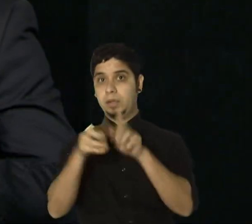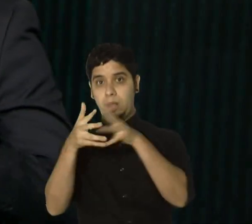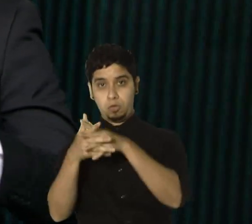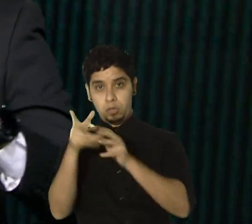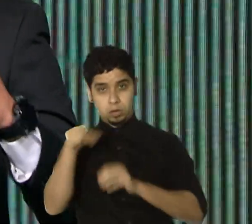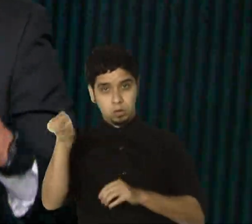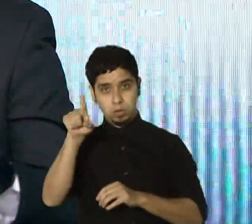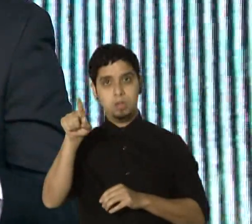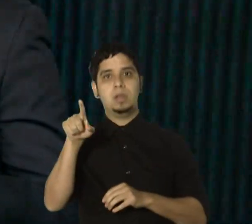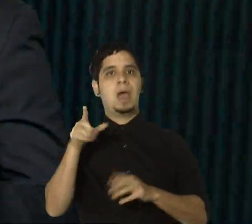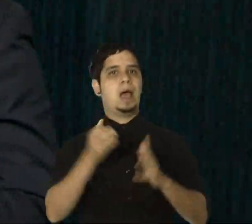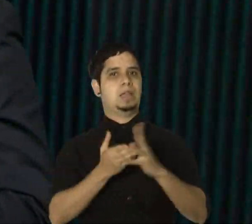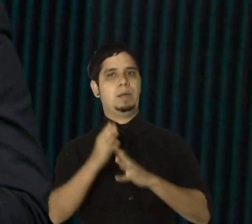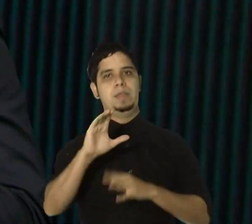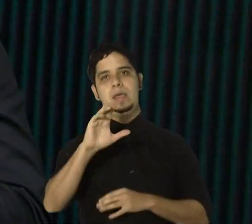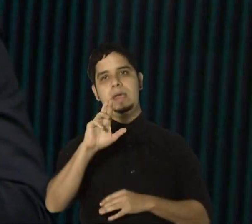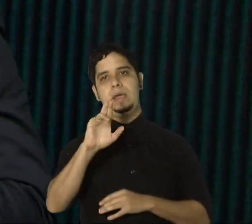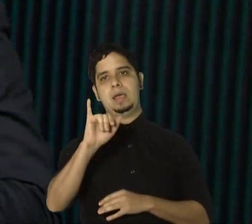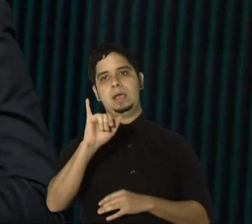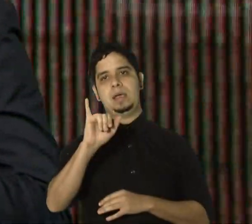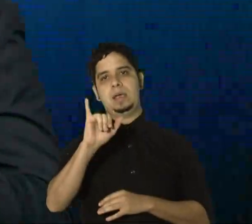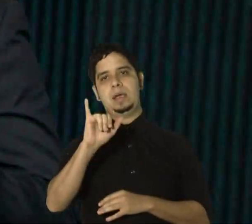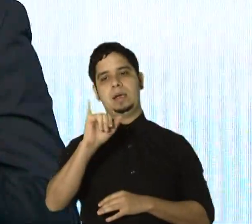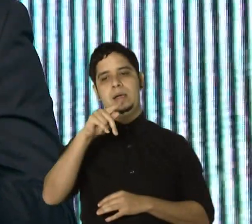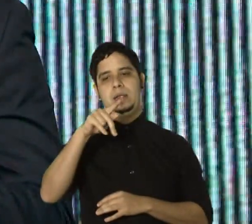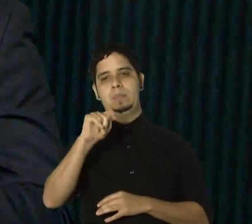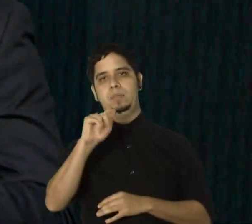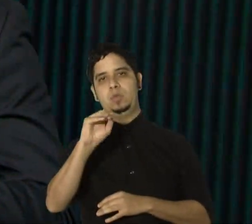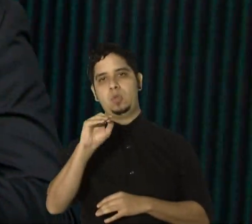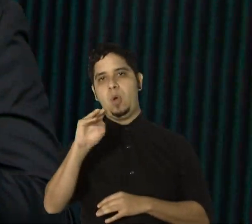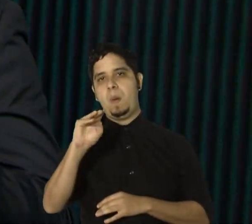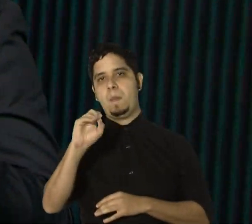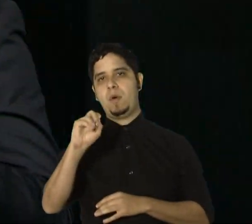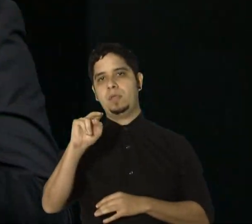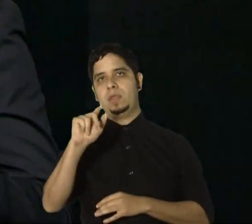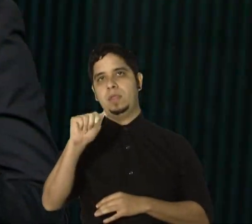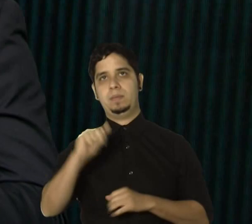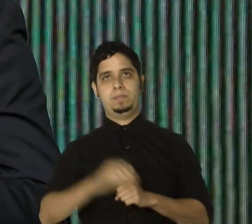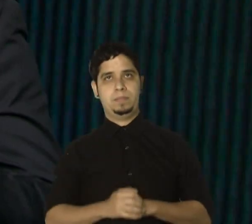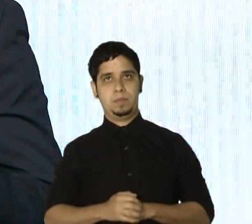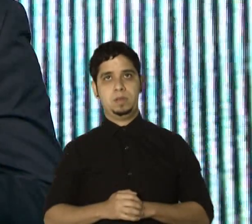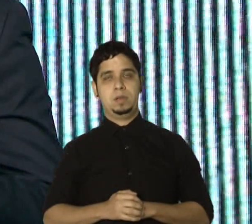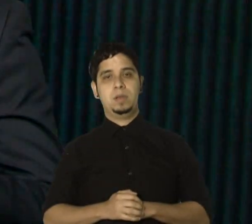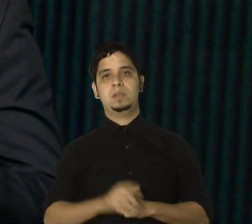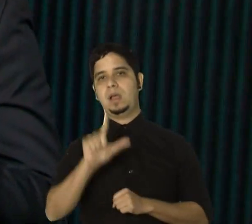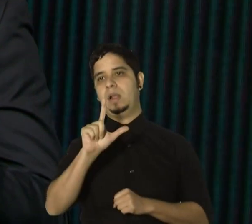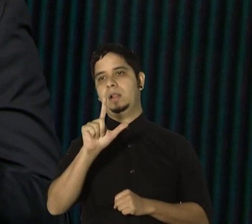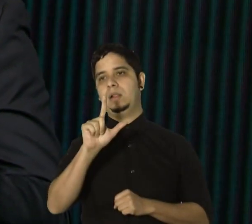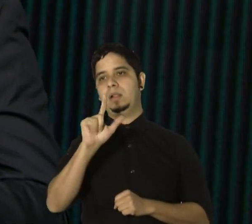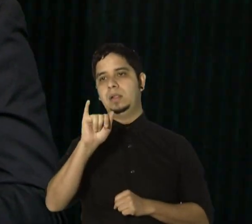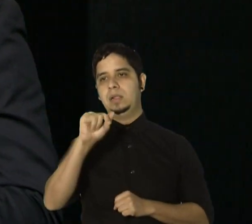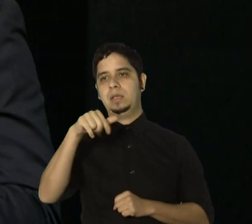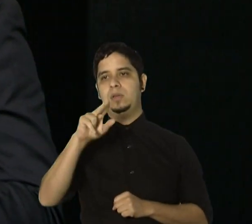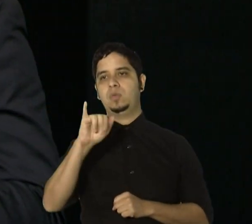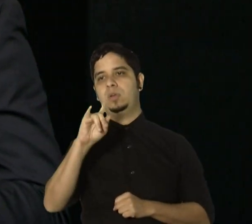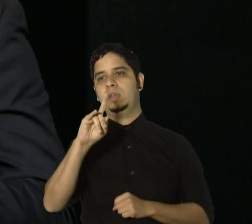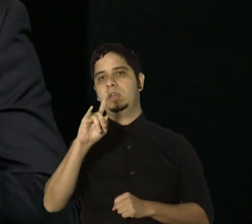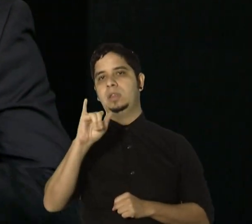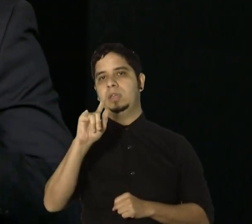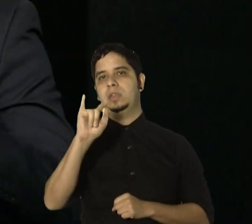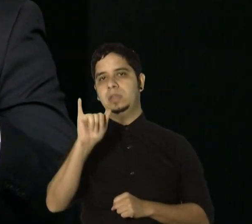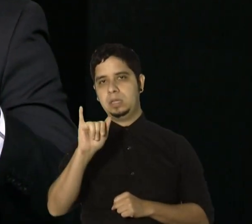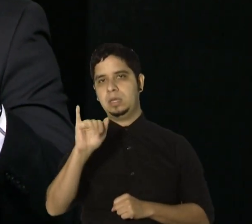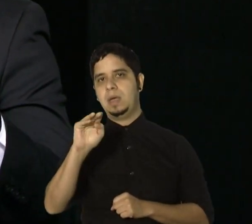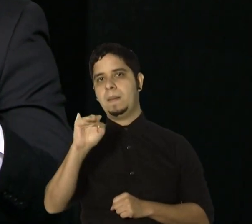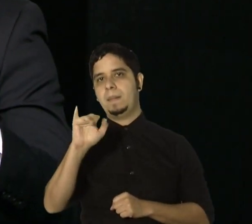se trata alrededor de la criptomoneda. Nosotros, este esquema se conoce como el liquidity mining, en sus mejores siglas, como se dice en inglés, que es